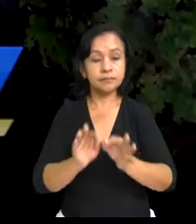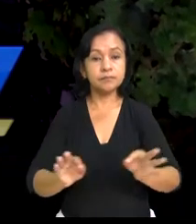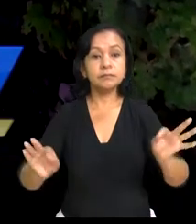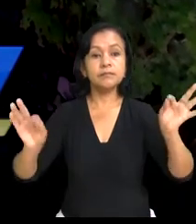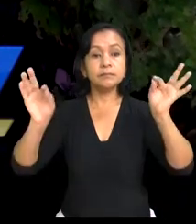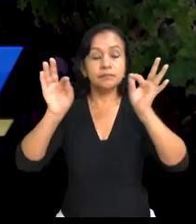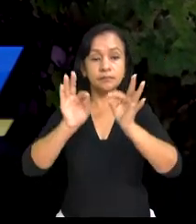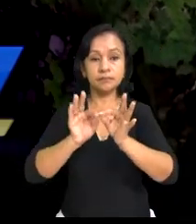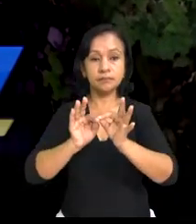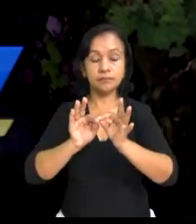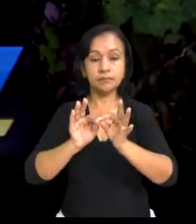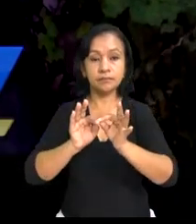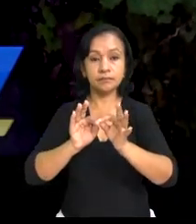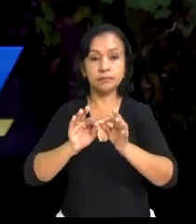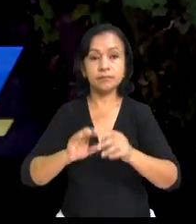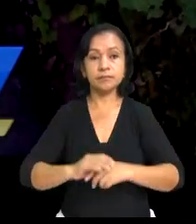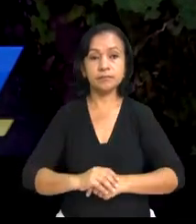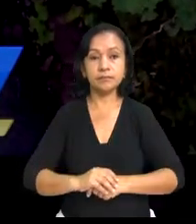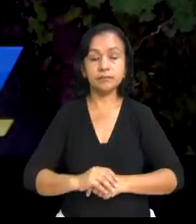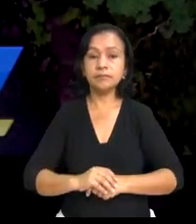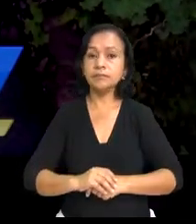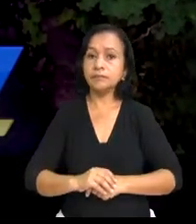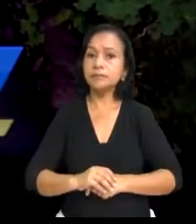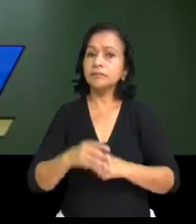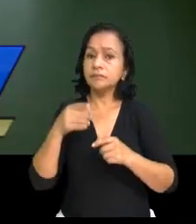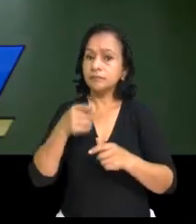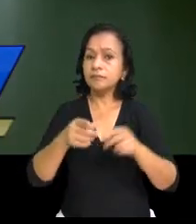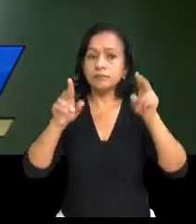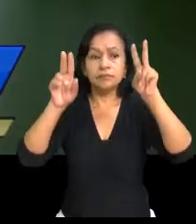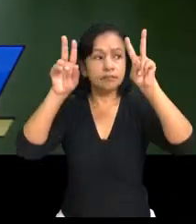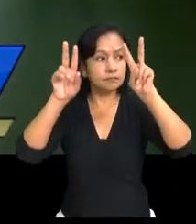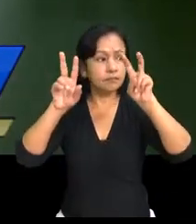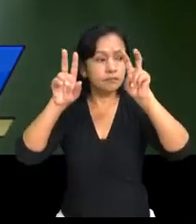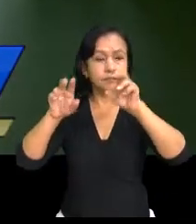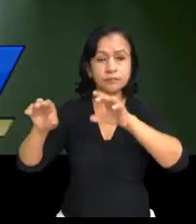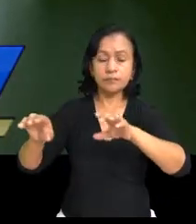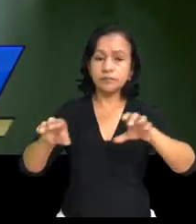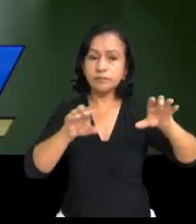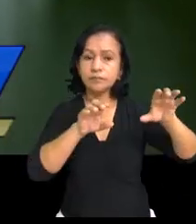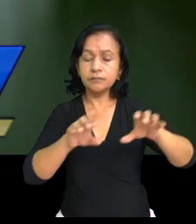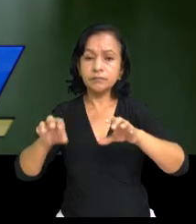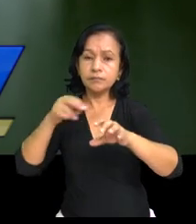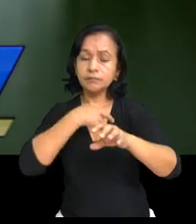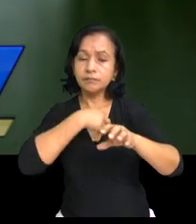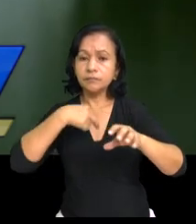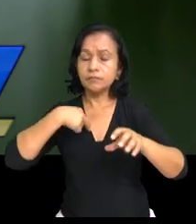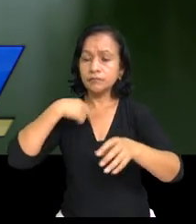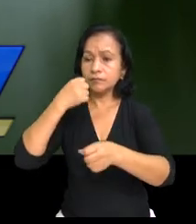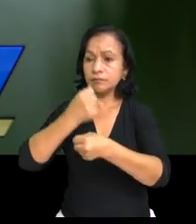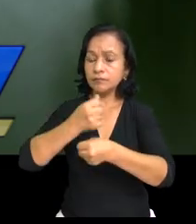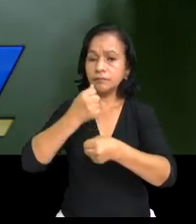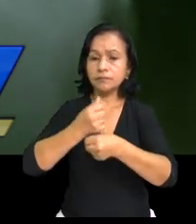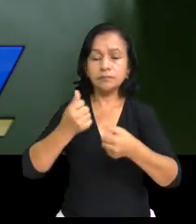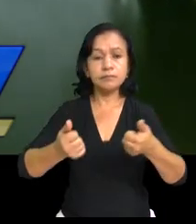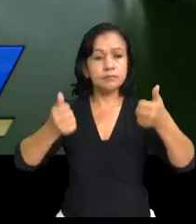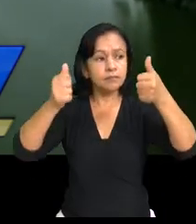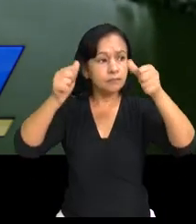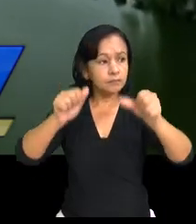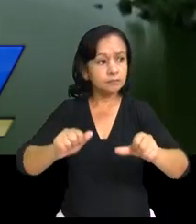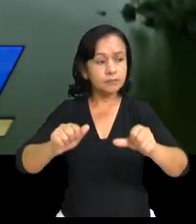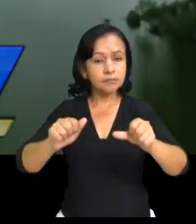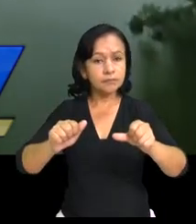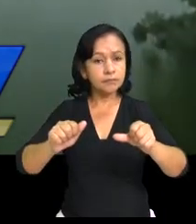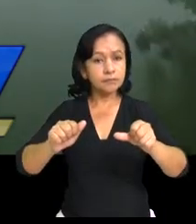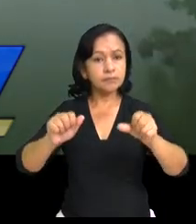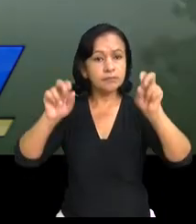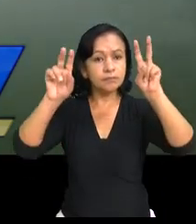este programa dé resultados. Dentro de esa dinámica, ¿qué acciones se ejecutan o qué líneas de trabajo se han establecido para y en